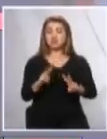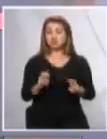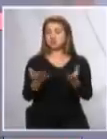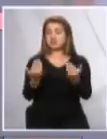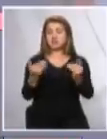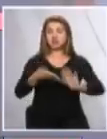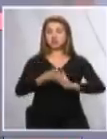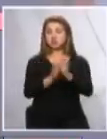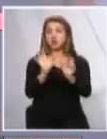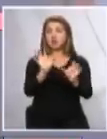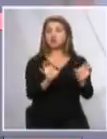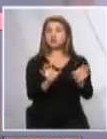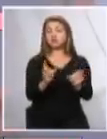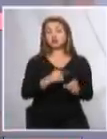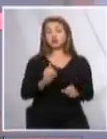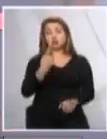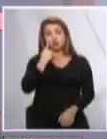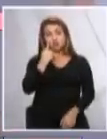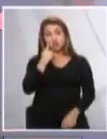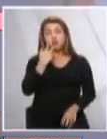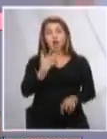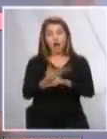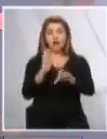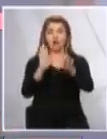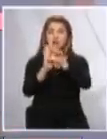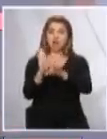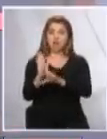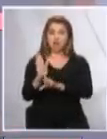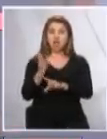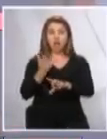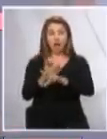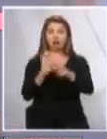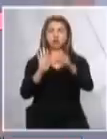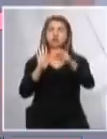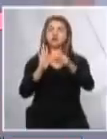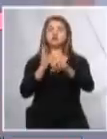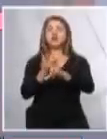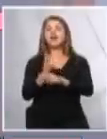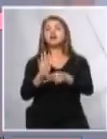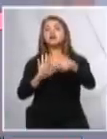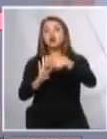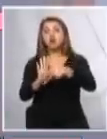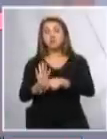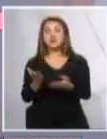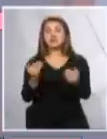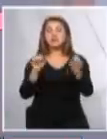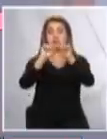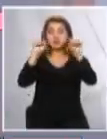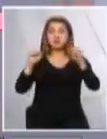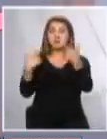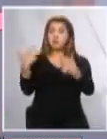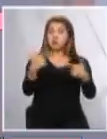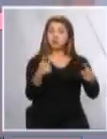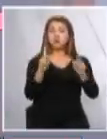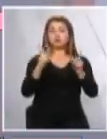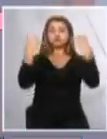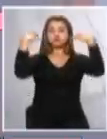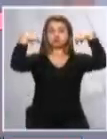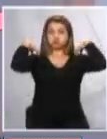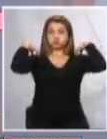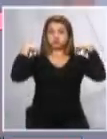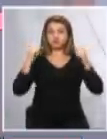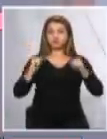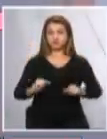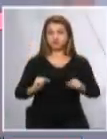todos los casos que conocemos. Entonces, están las leyes, están las normas, y necesitamos a un sistema político que más bien se haga cargo